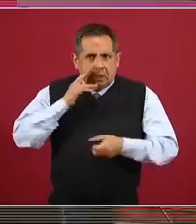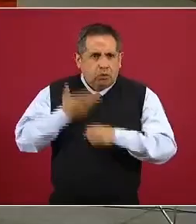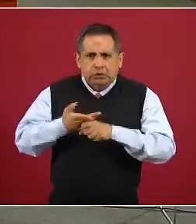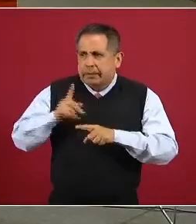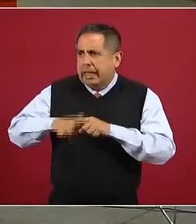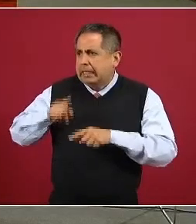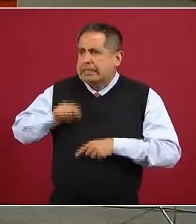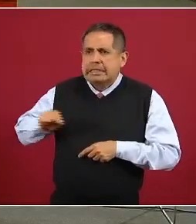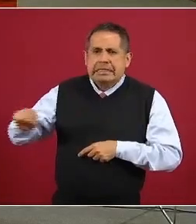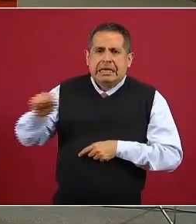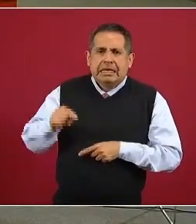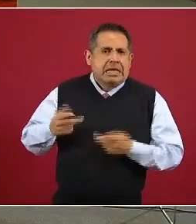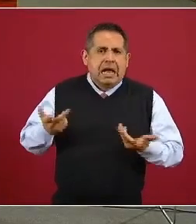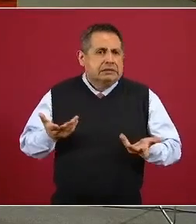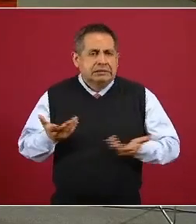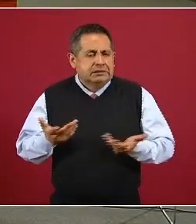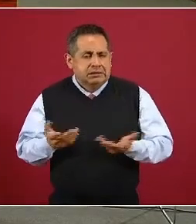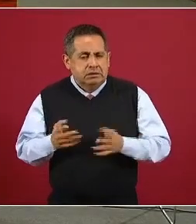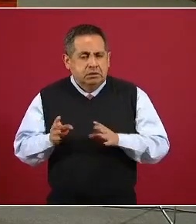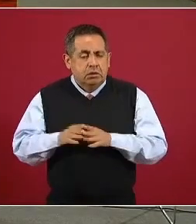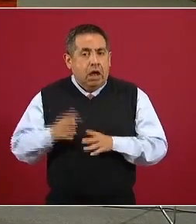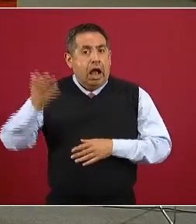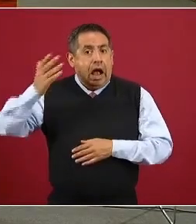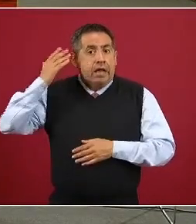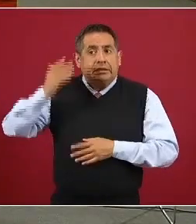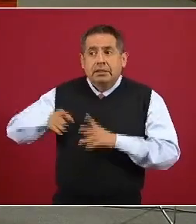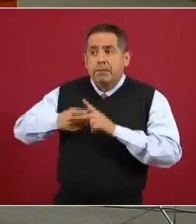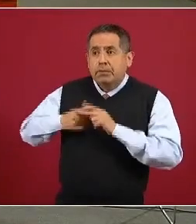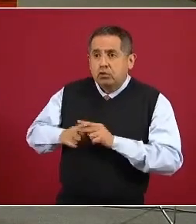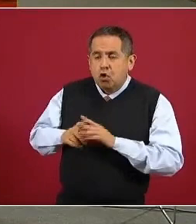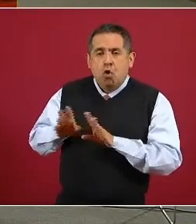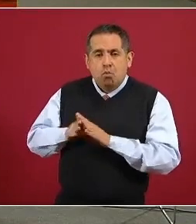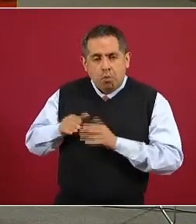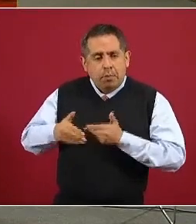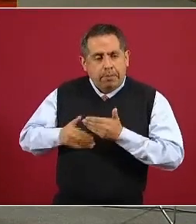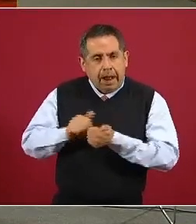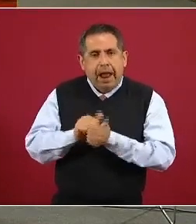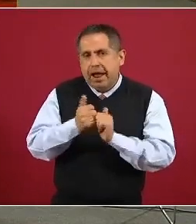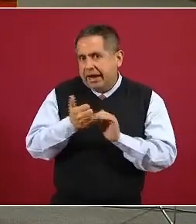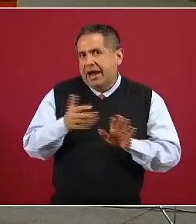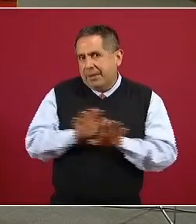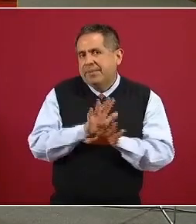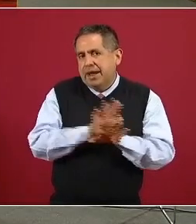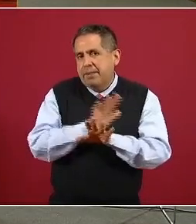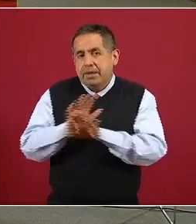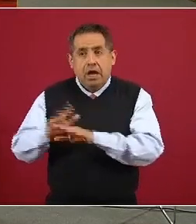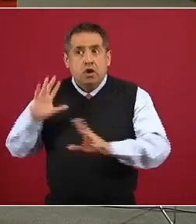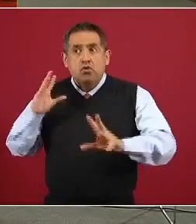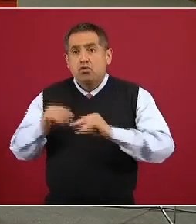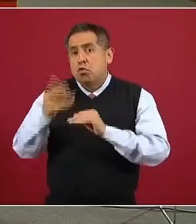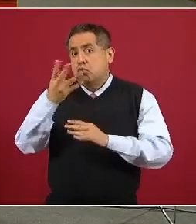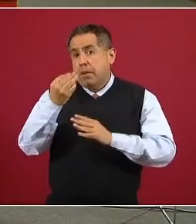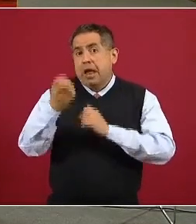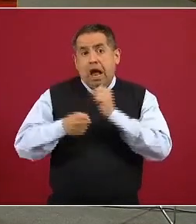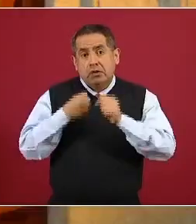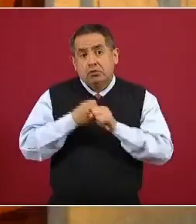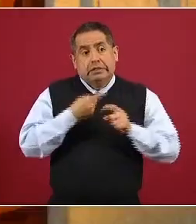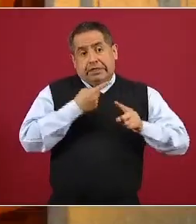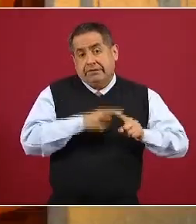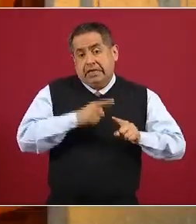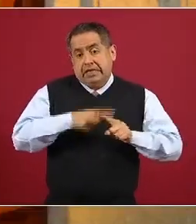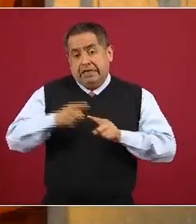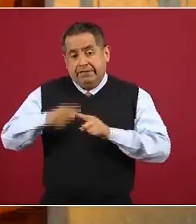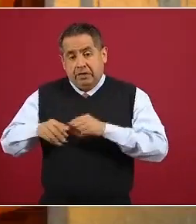tiene cada uno de ellos, cómo ha evolucionado el Buen Fin a lo largo de estos últimos 9 años en que se